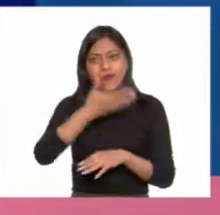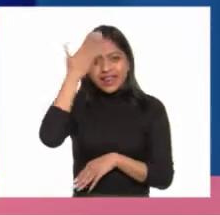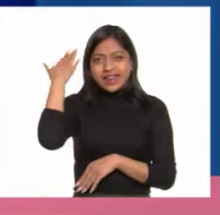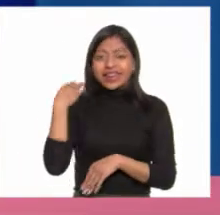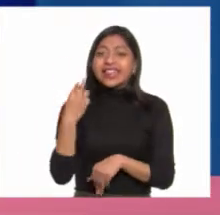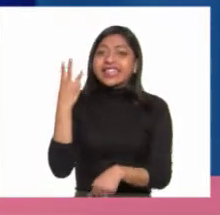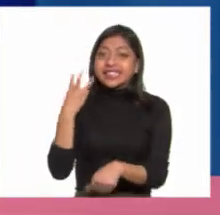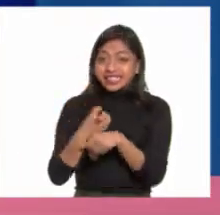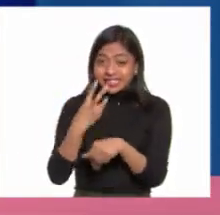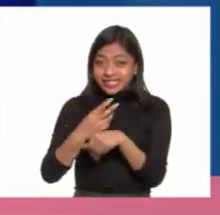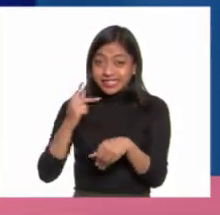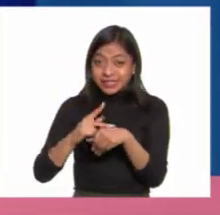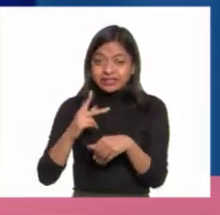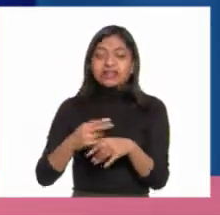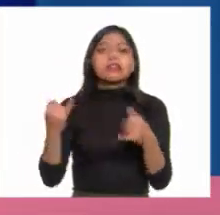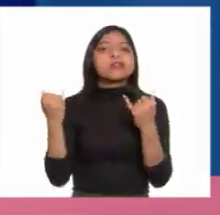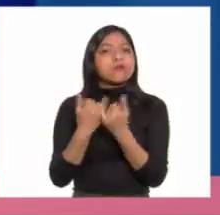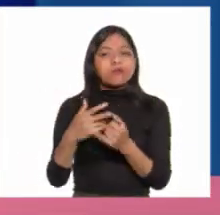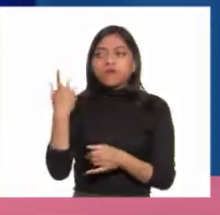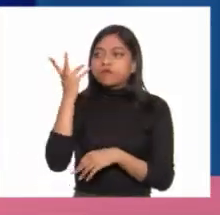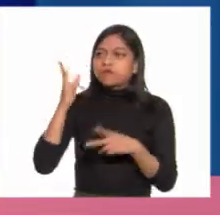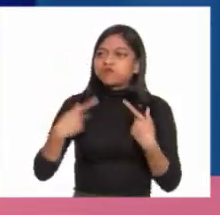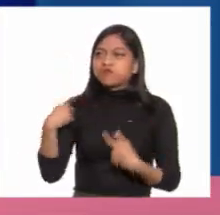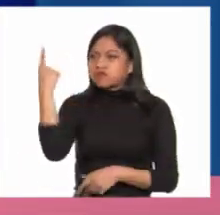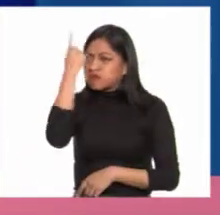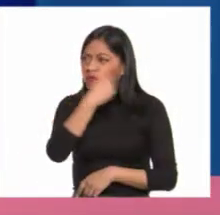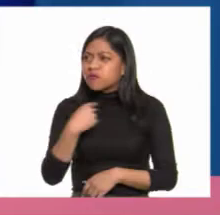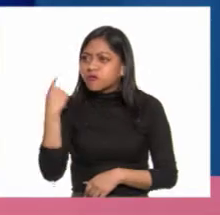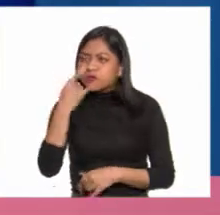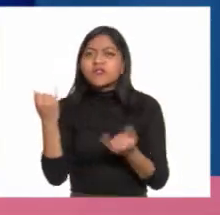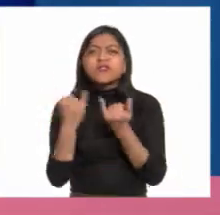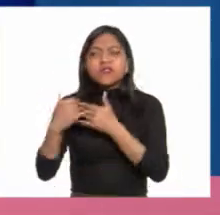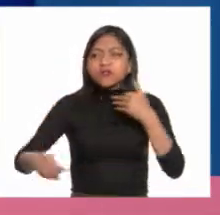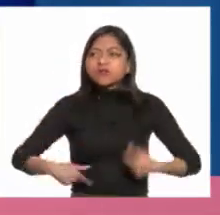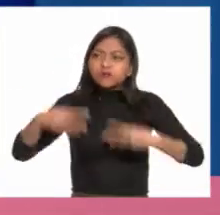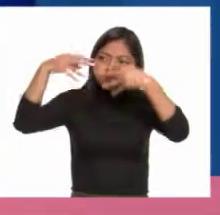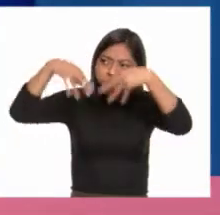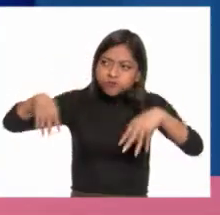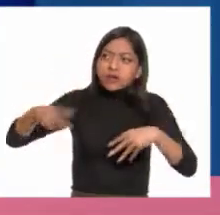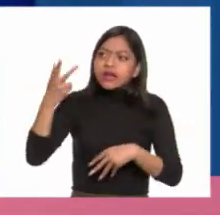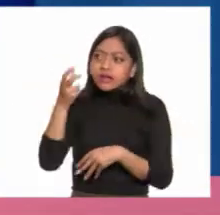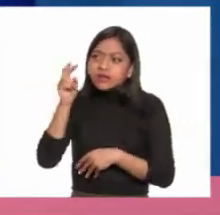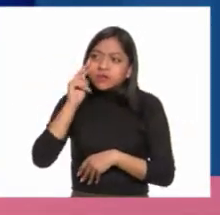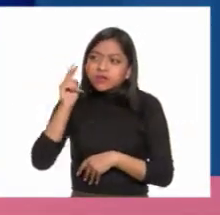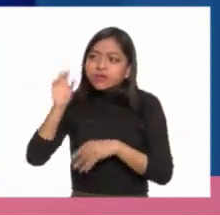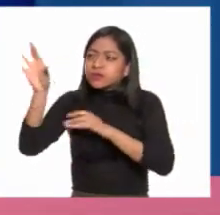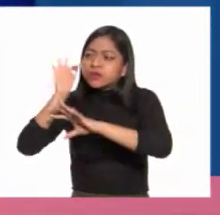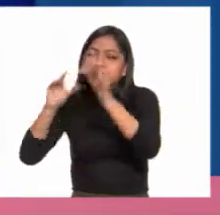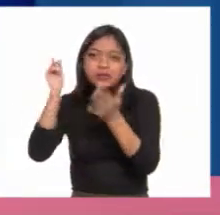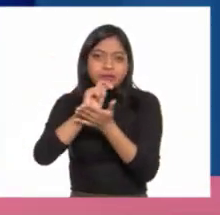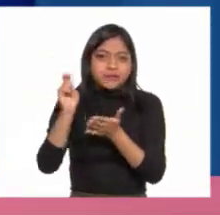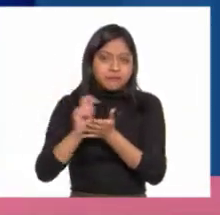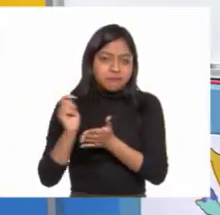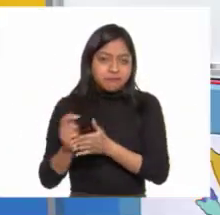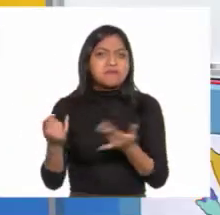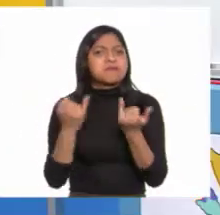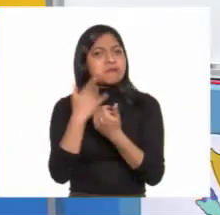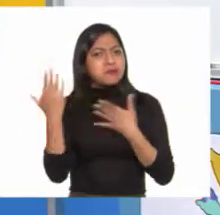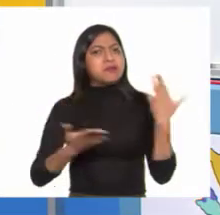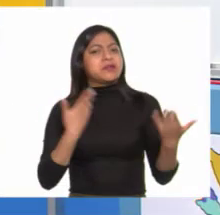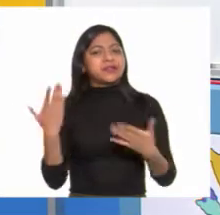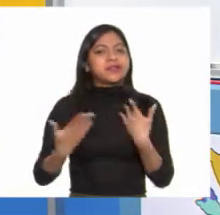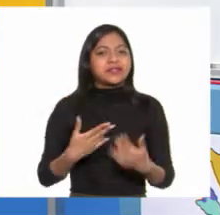que elaboramos descripciones de personajes y escenarios de algunos cuentos, y también fue muy divertido. Muy